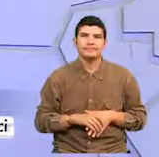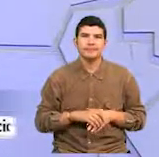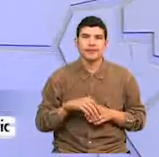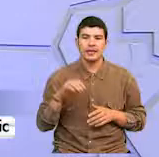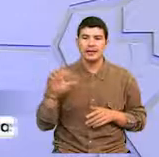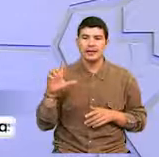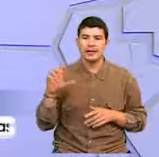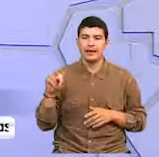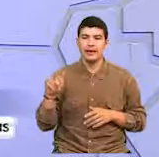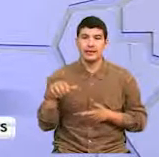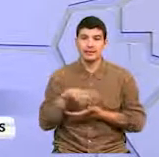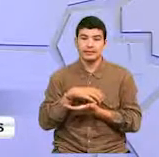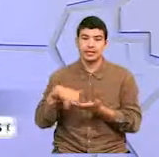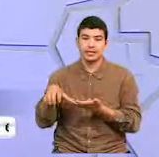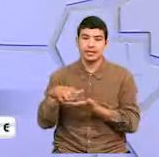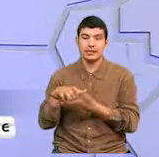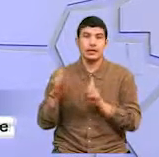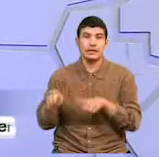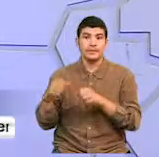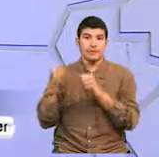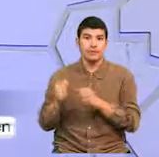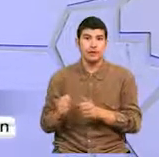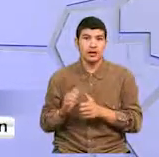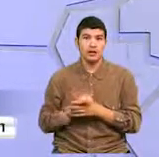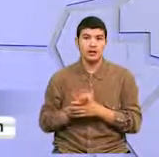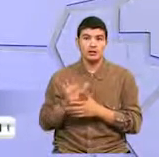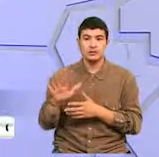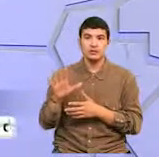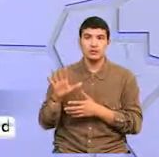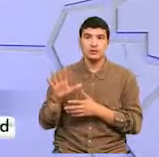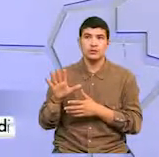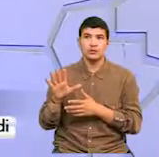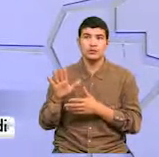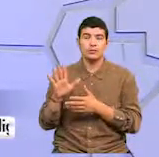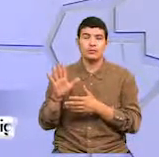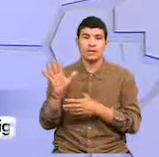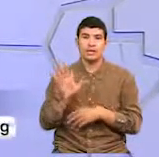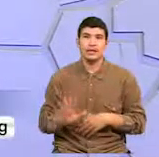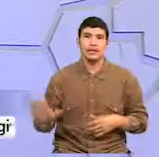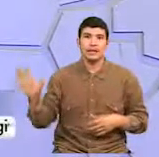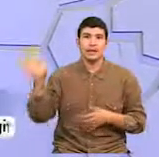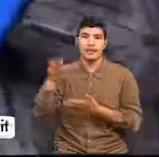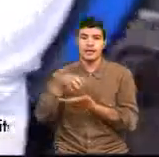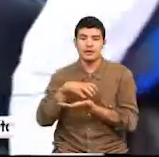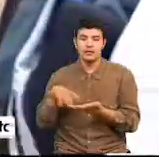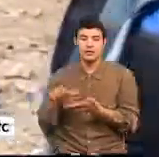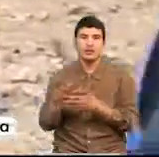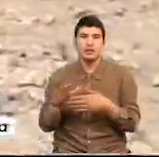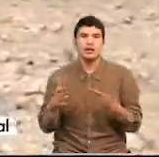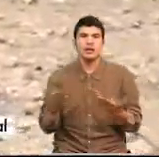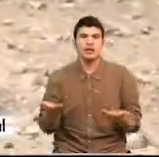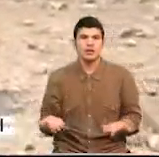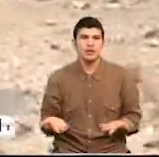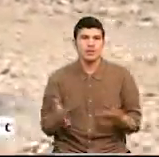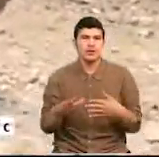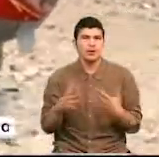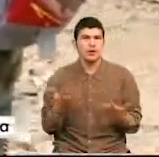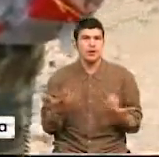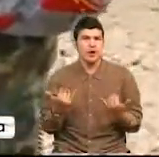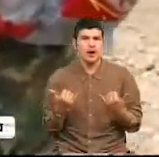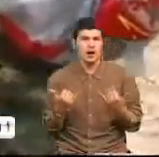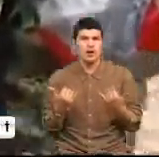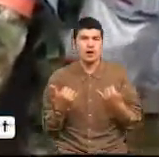en Santander es también muy fuerte. En esa provincia, perdón, en ese departamento en Santander, ¿cómo está en ese